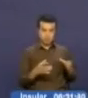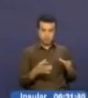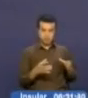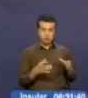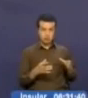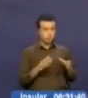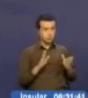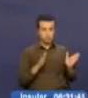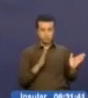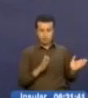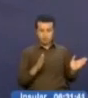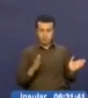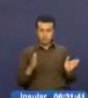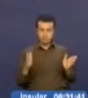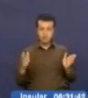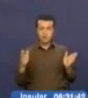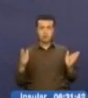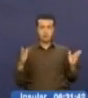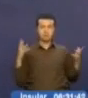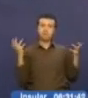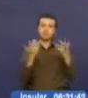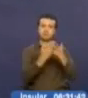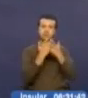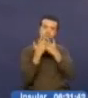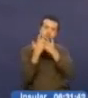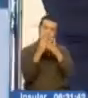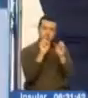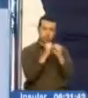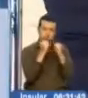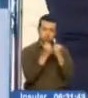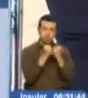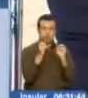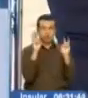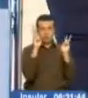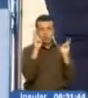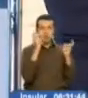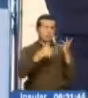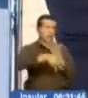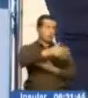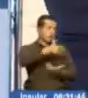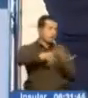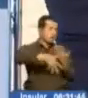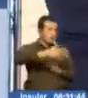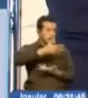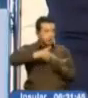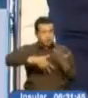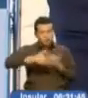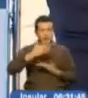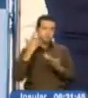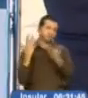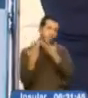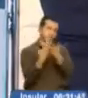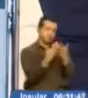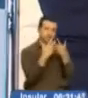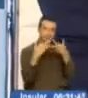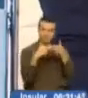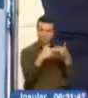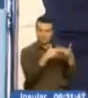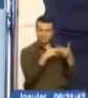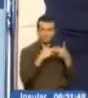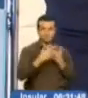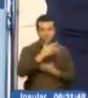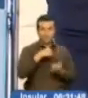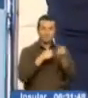Y todos estos elementos construían un tejido social. En el sentido de la interacción, en el sentido de la interrelación, en el sentido